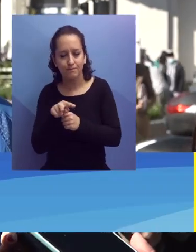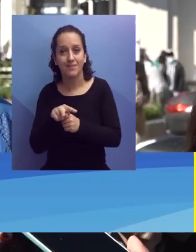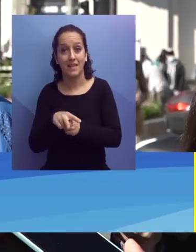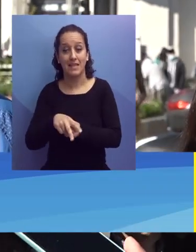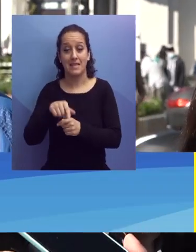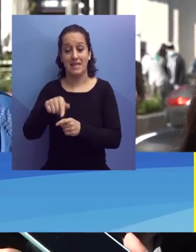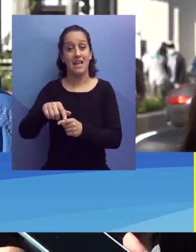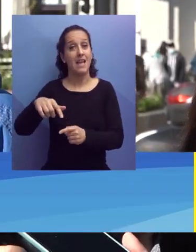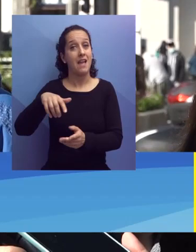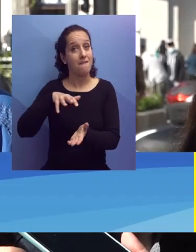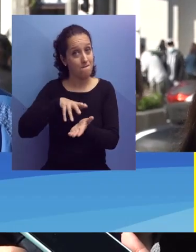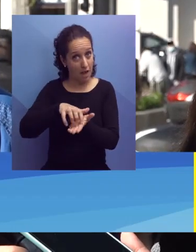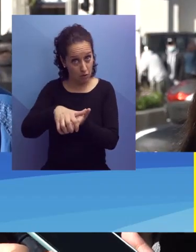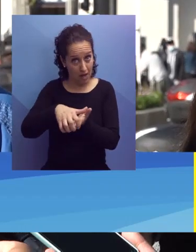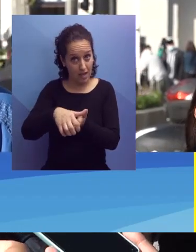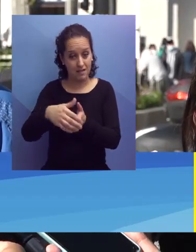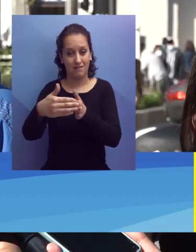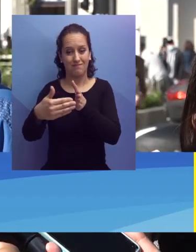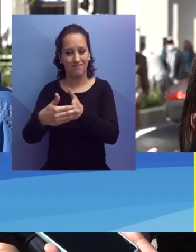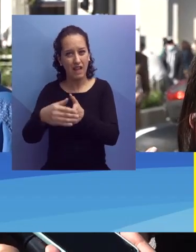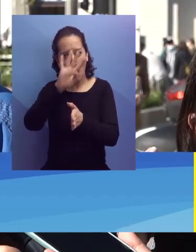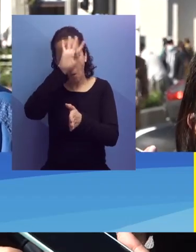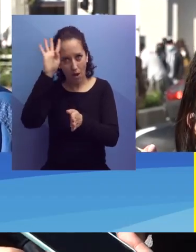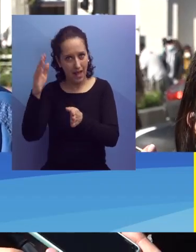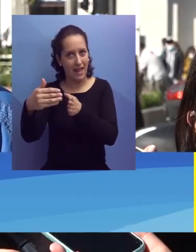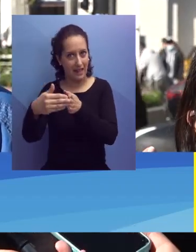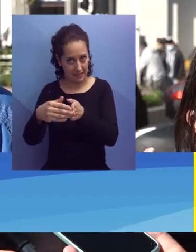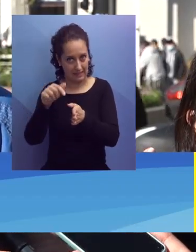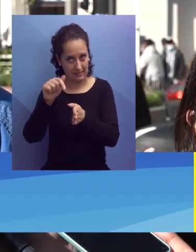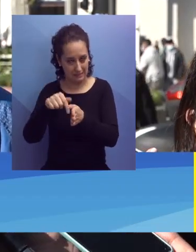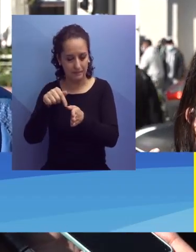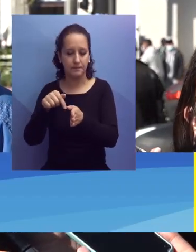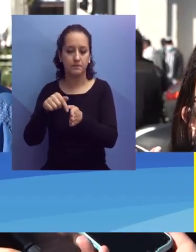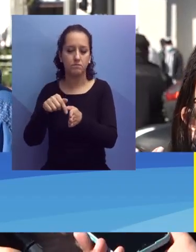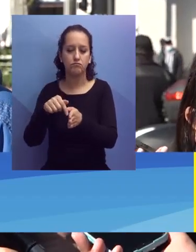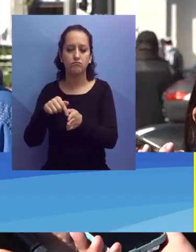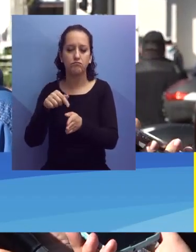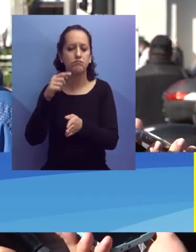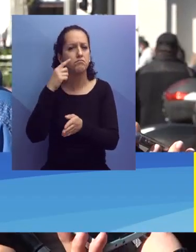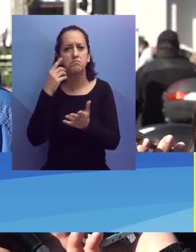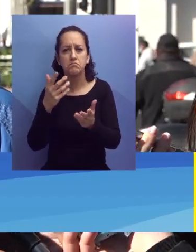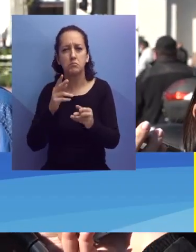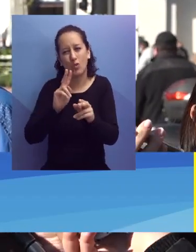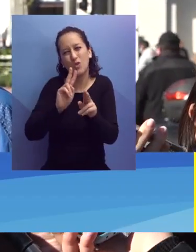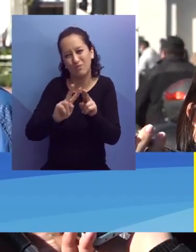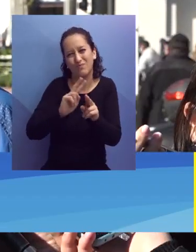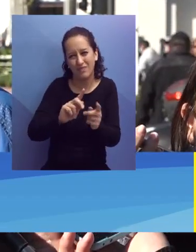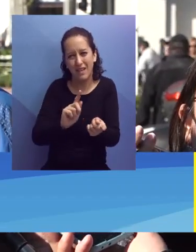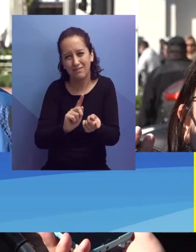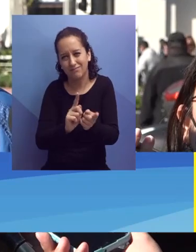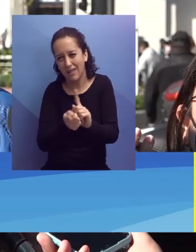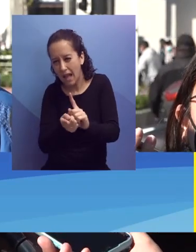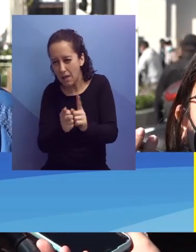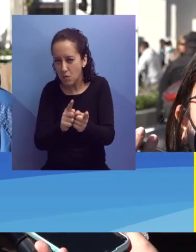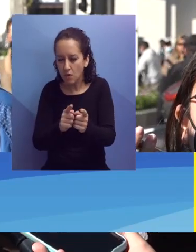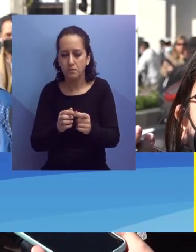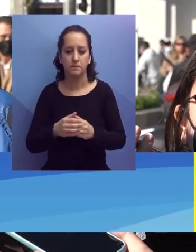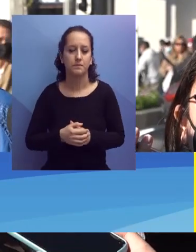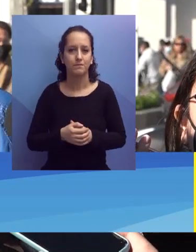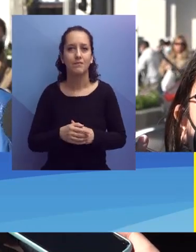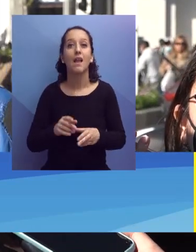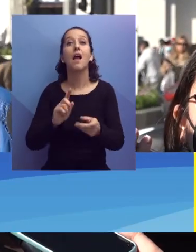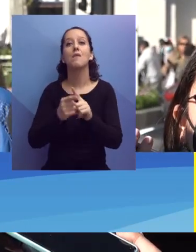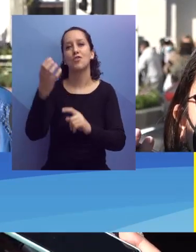el caso de la intersección de Barros Arana, esquina Caupolicán, nosotros hemos generado ahí una modificación